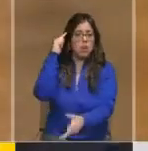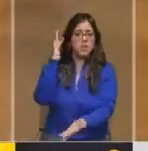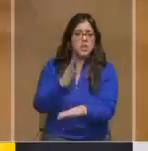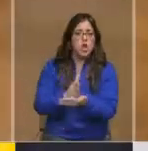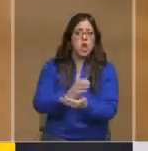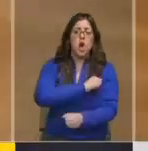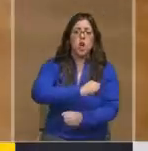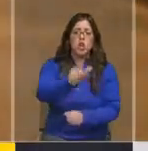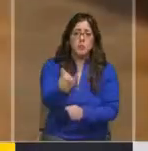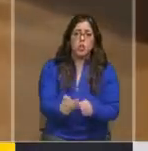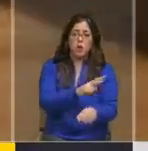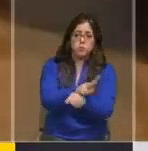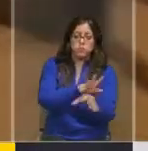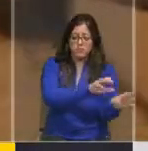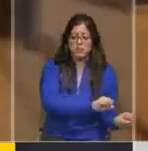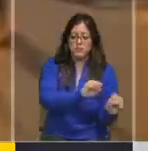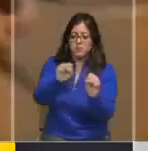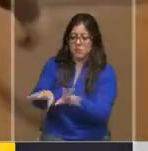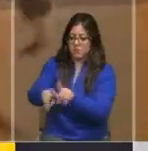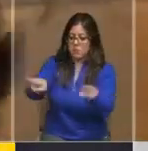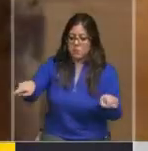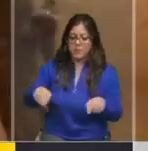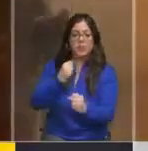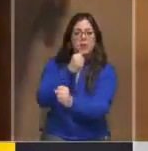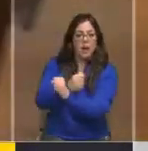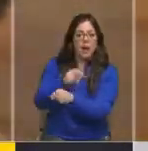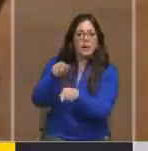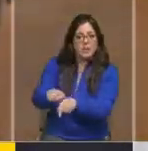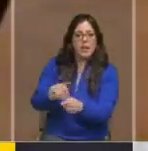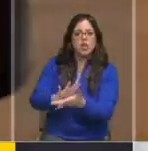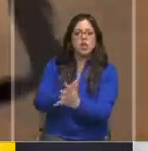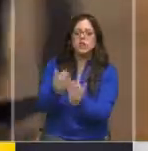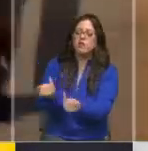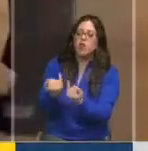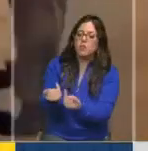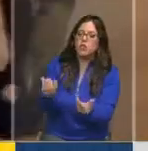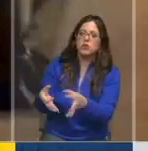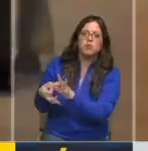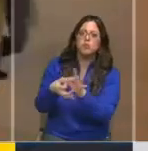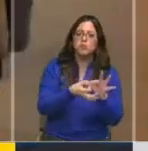para llevarlo hasta el cuartel policial y que entregara todos los antecedentes del caso.